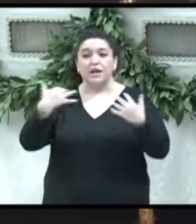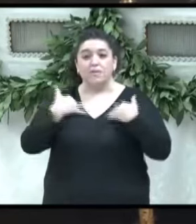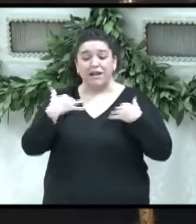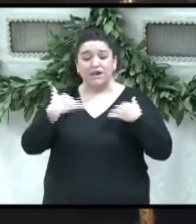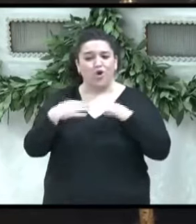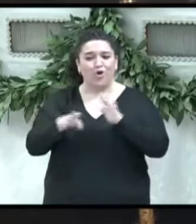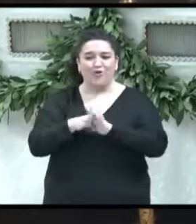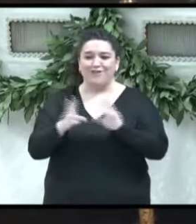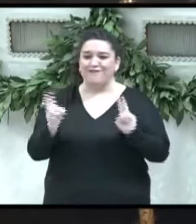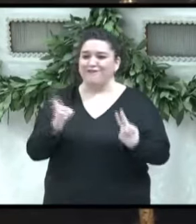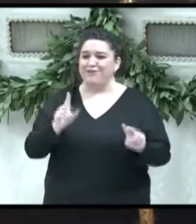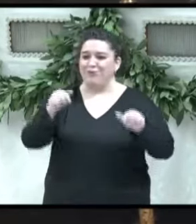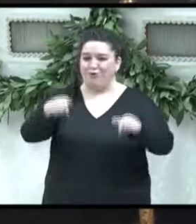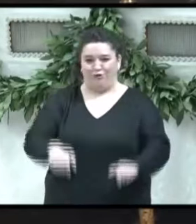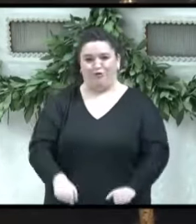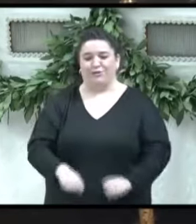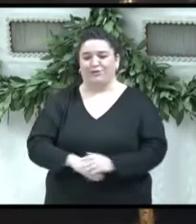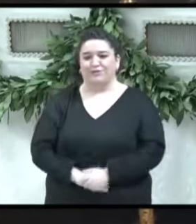hoy